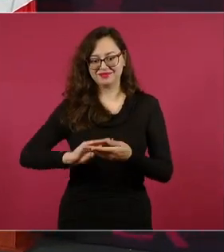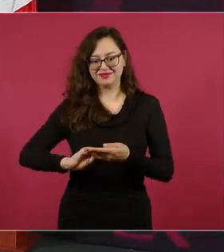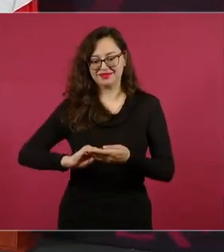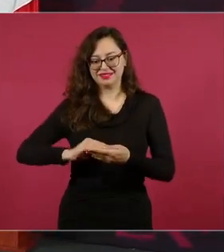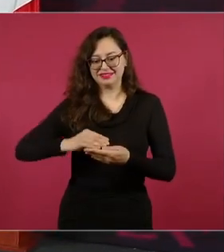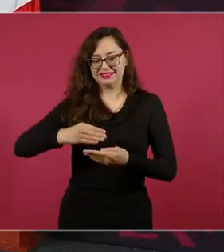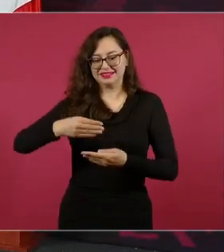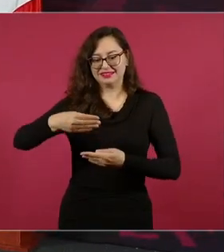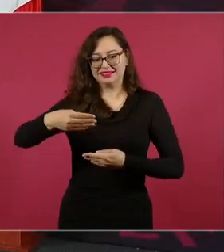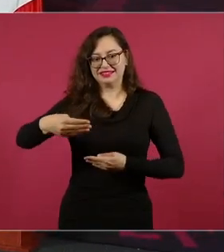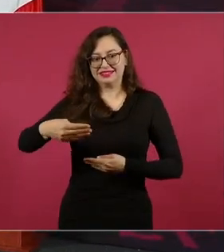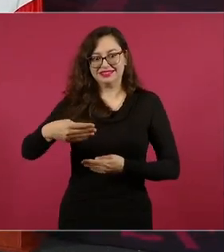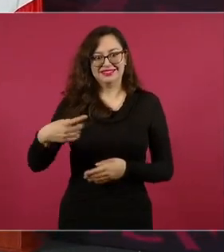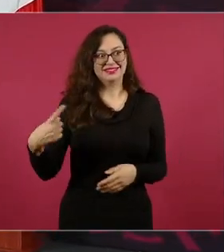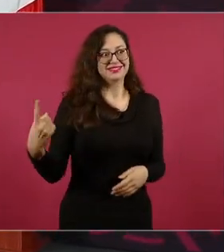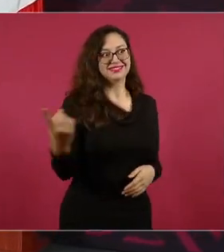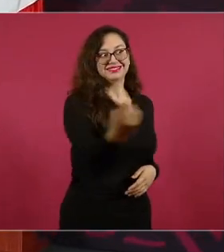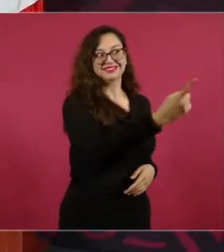un paquete, un sobre, eran